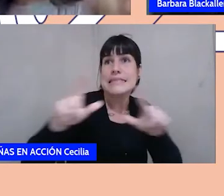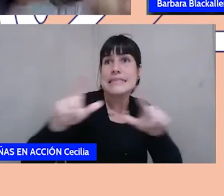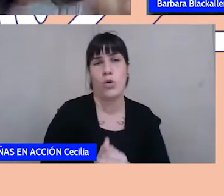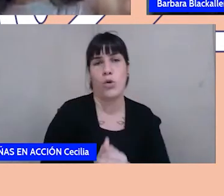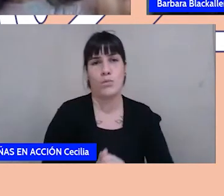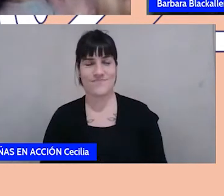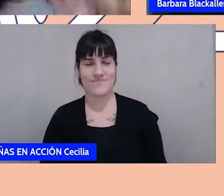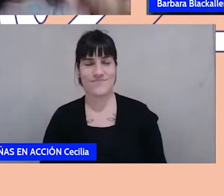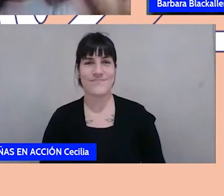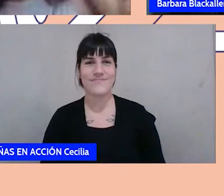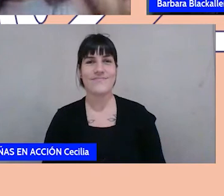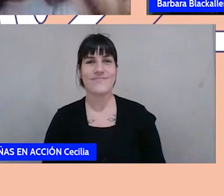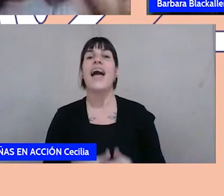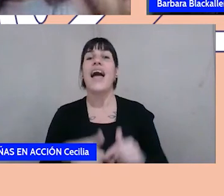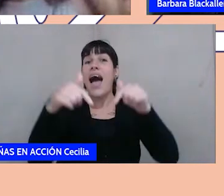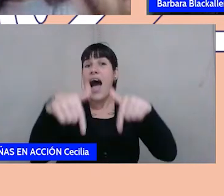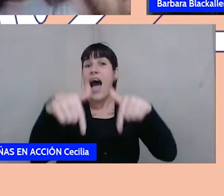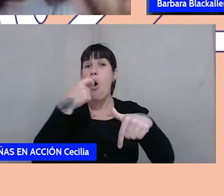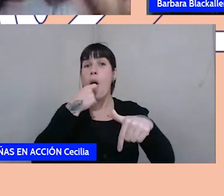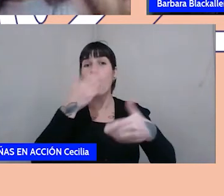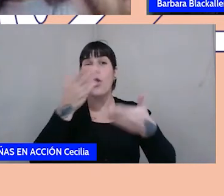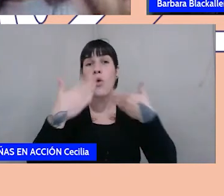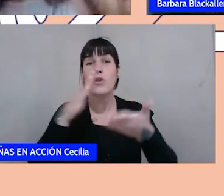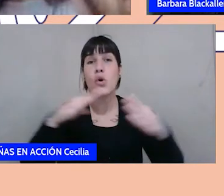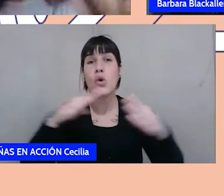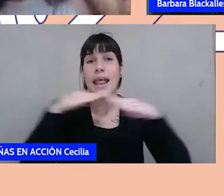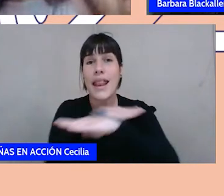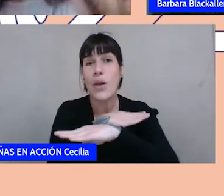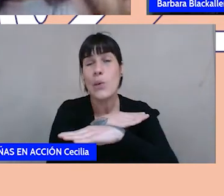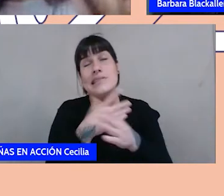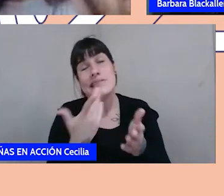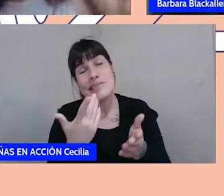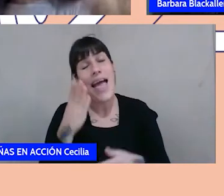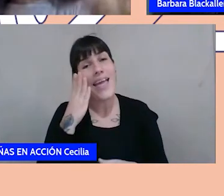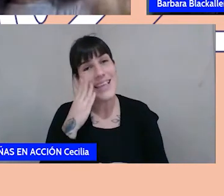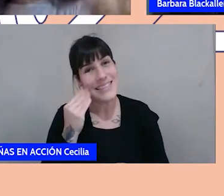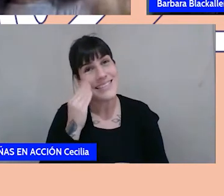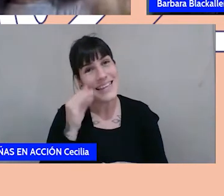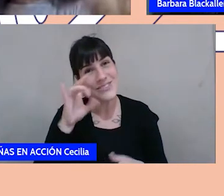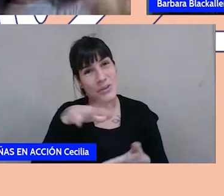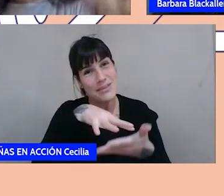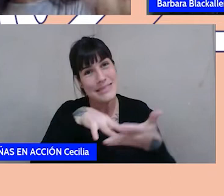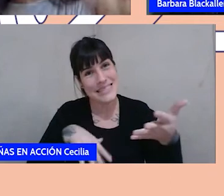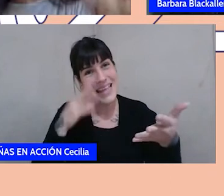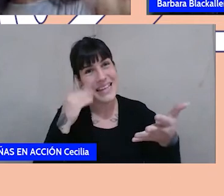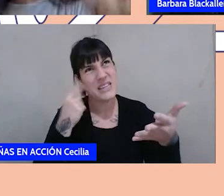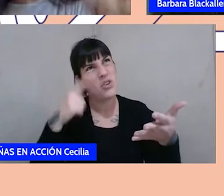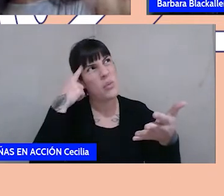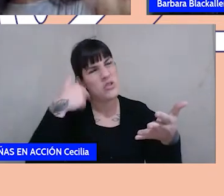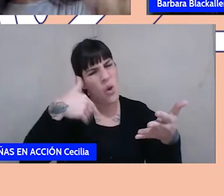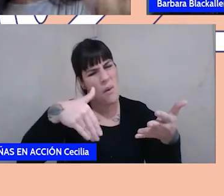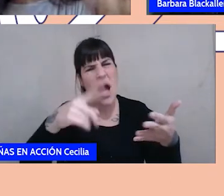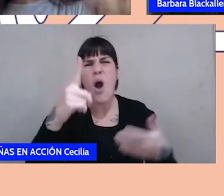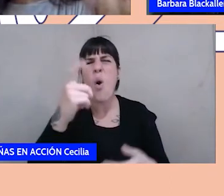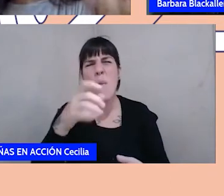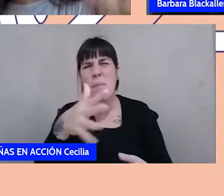momento, hablando de lenguaje, pues está en inglés, pero en unas semanas, bueno, yo creo que en un mes va a estar listo en español. Y bueno, no voy a